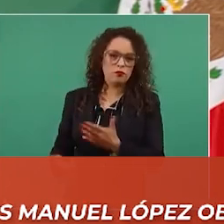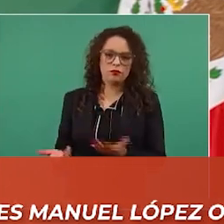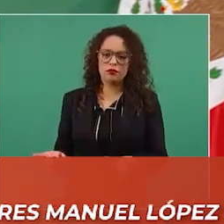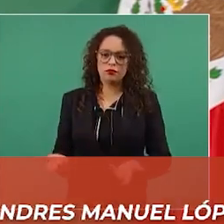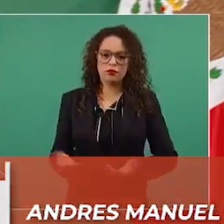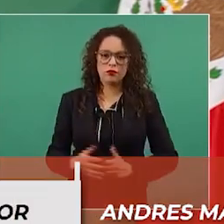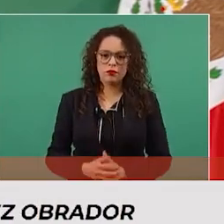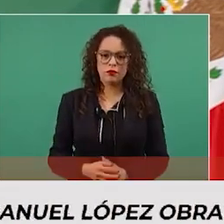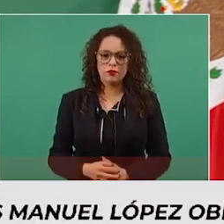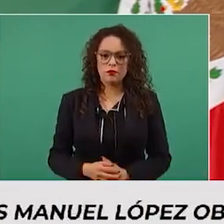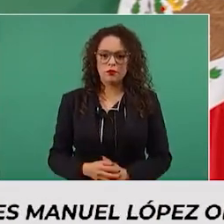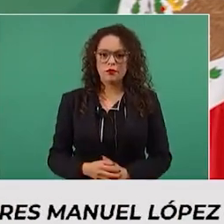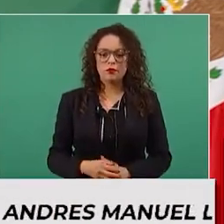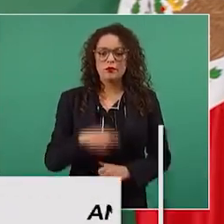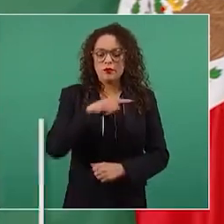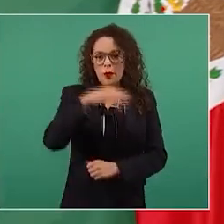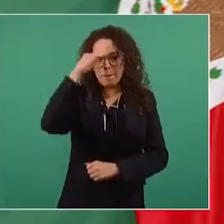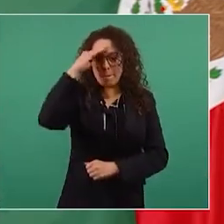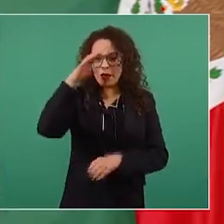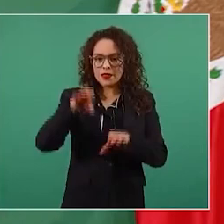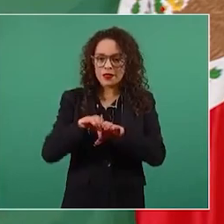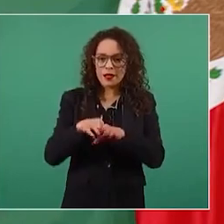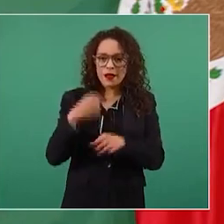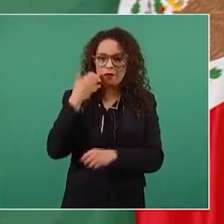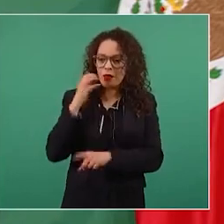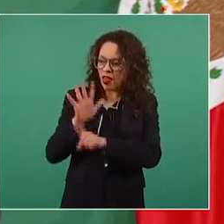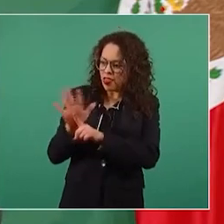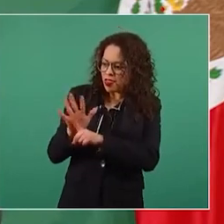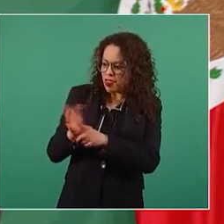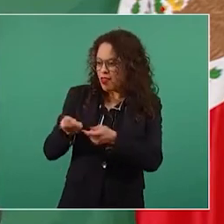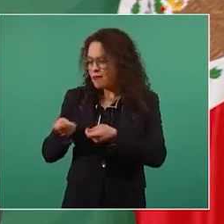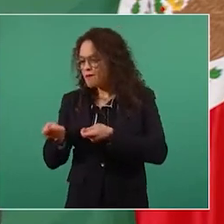buscando manipularlo o considerarlo